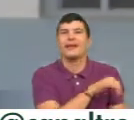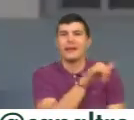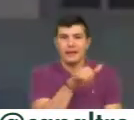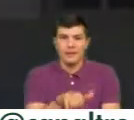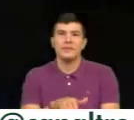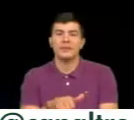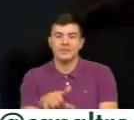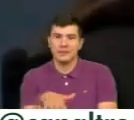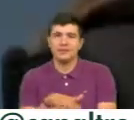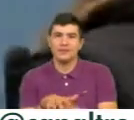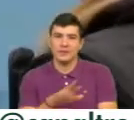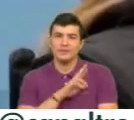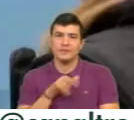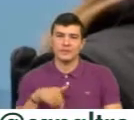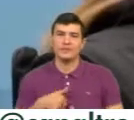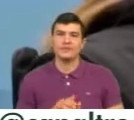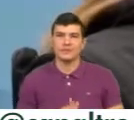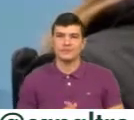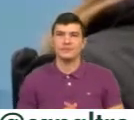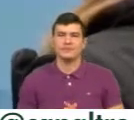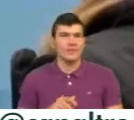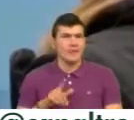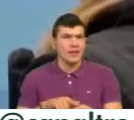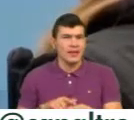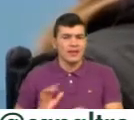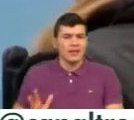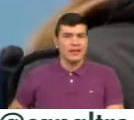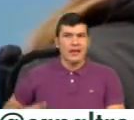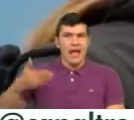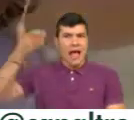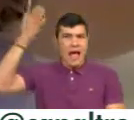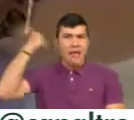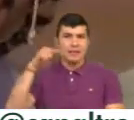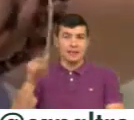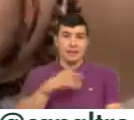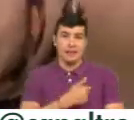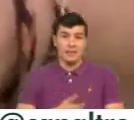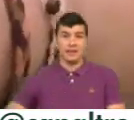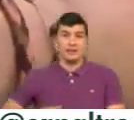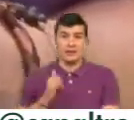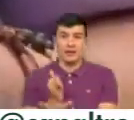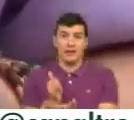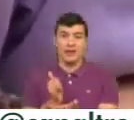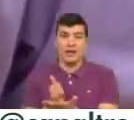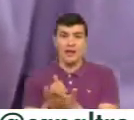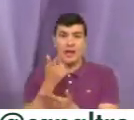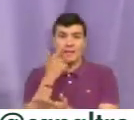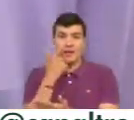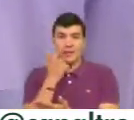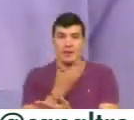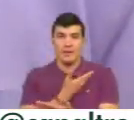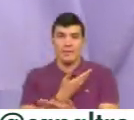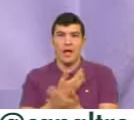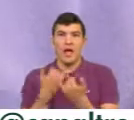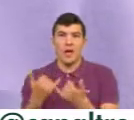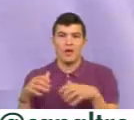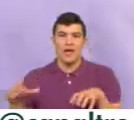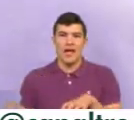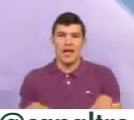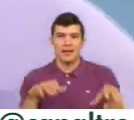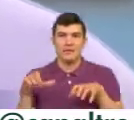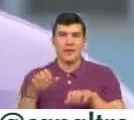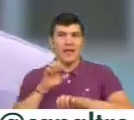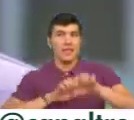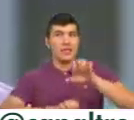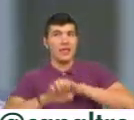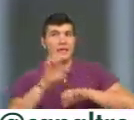describe Ricardo Pinto Martínez, en aquella época el presidente del Consejo de Padres de la Normal Superior y hoy accionante popular defensor